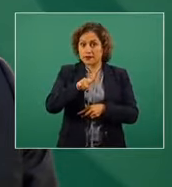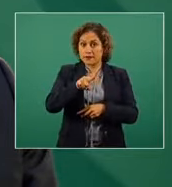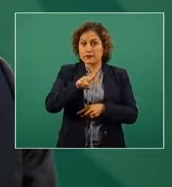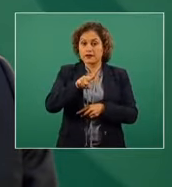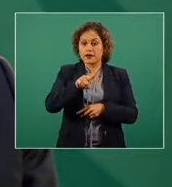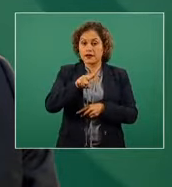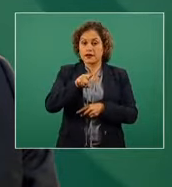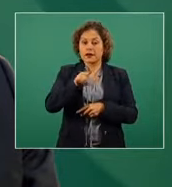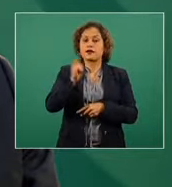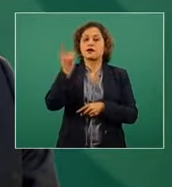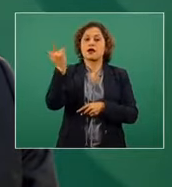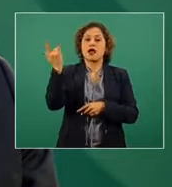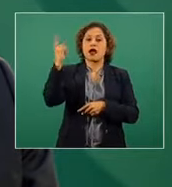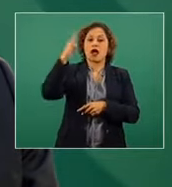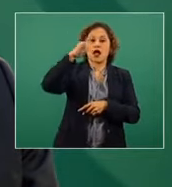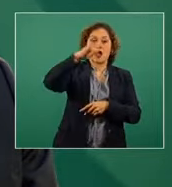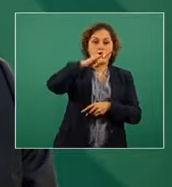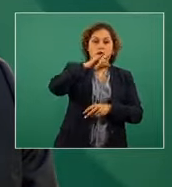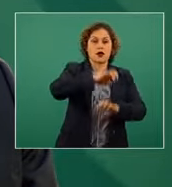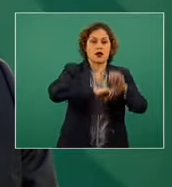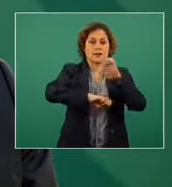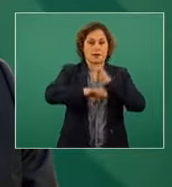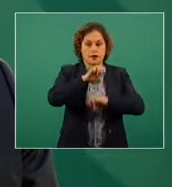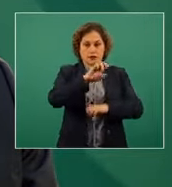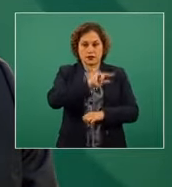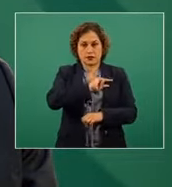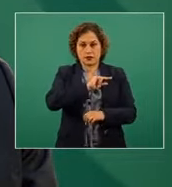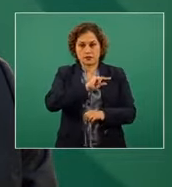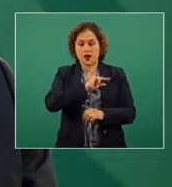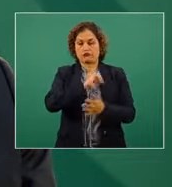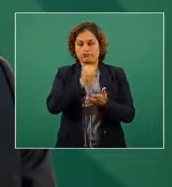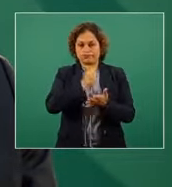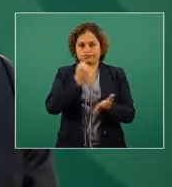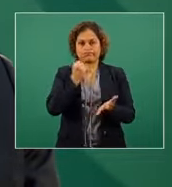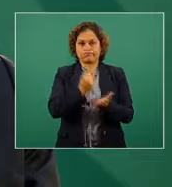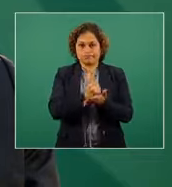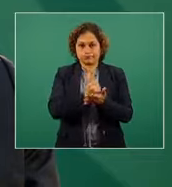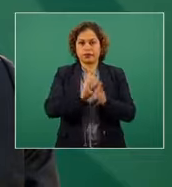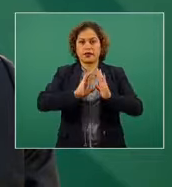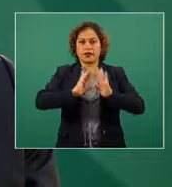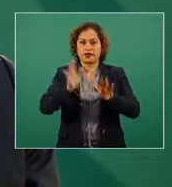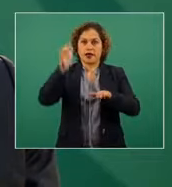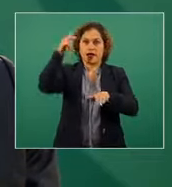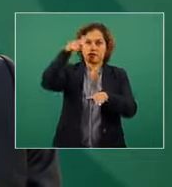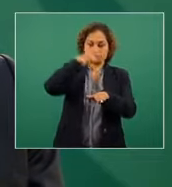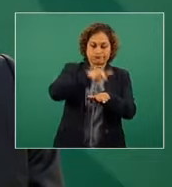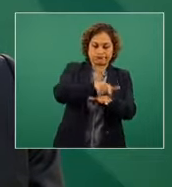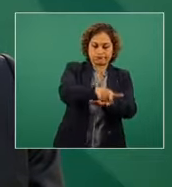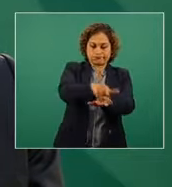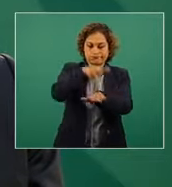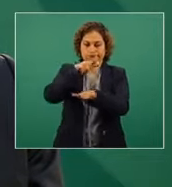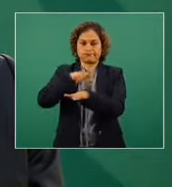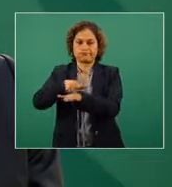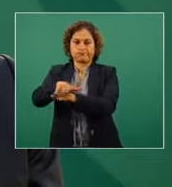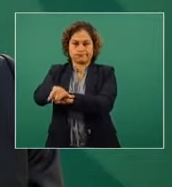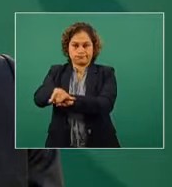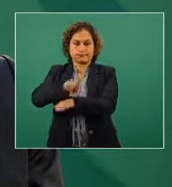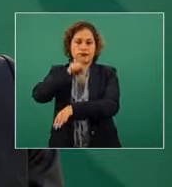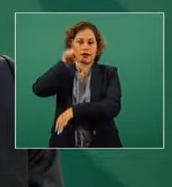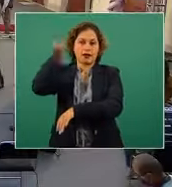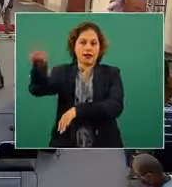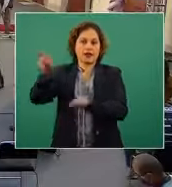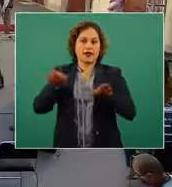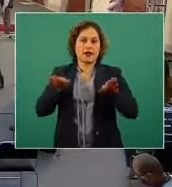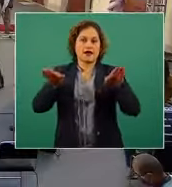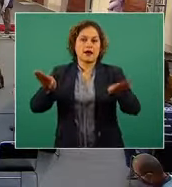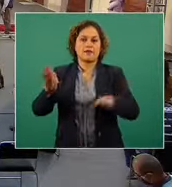de las líneas comerciales. Ya van a bajar en las nuevas pistas del aeropuerto Felipe